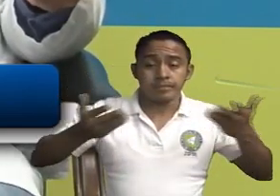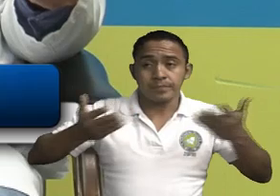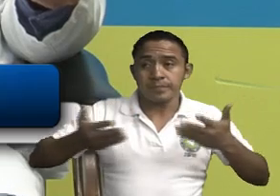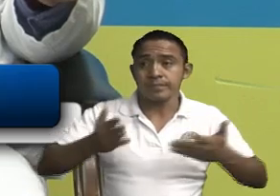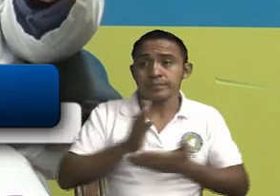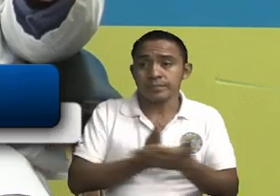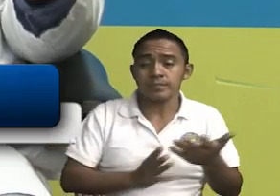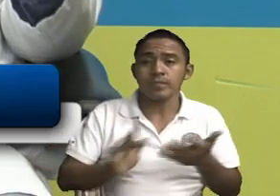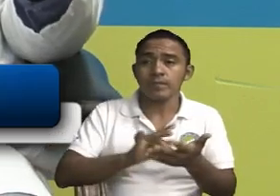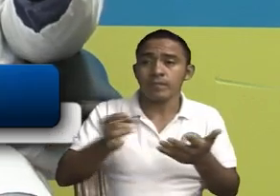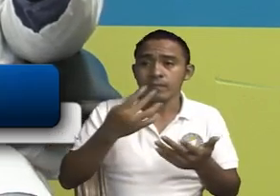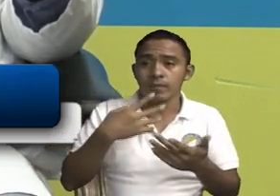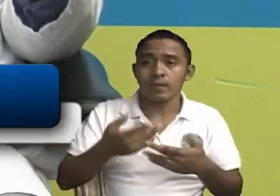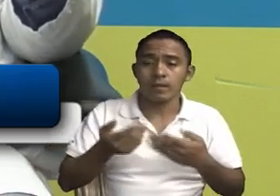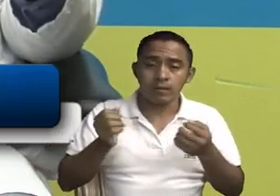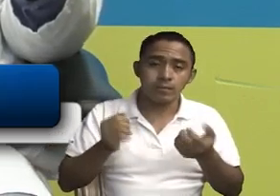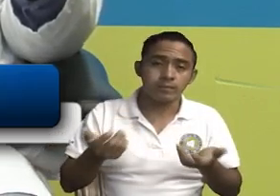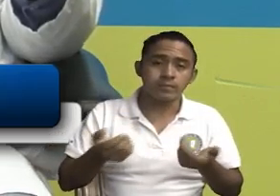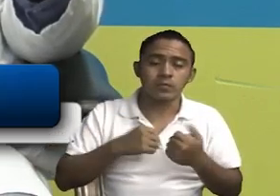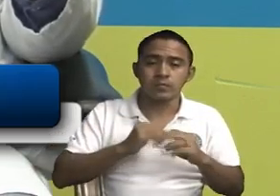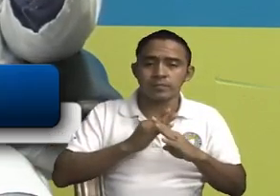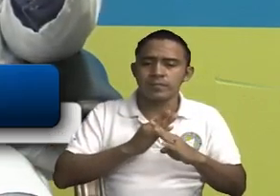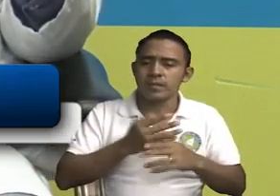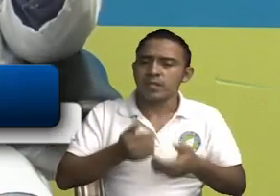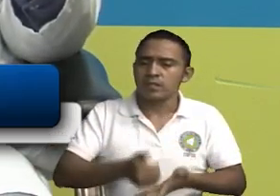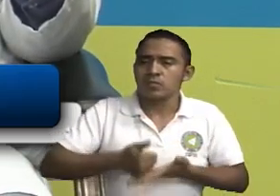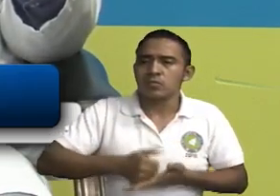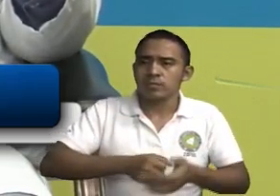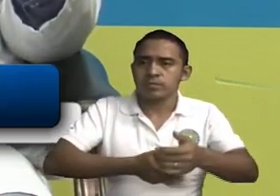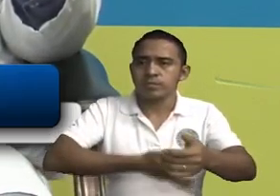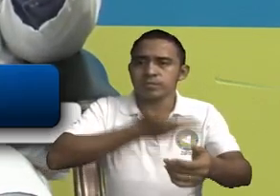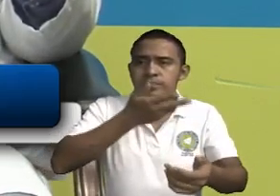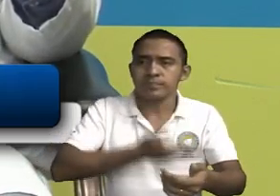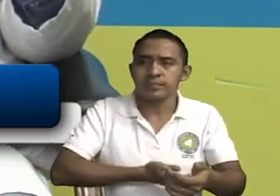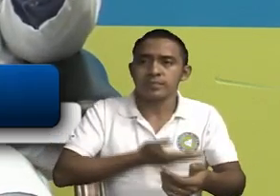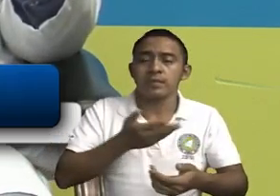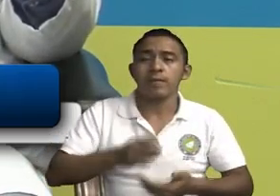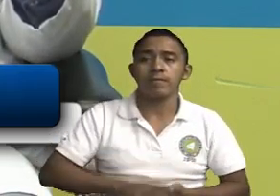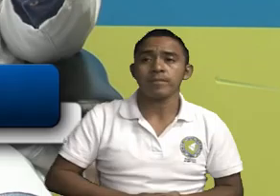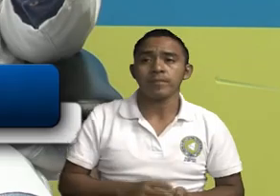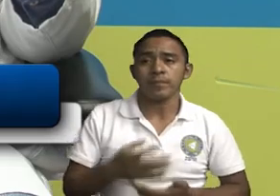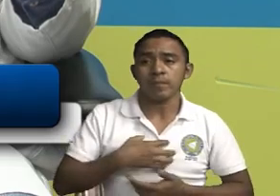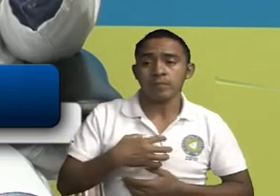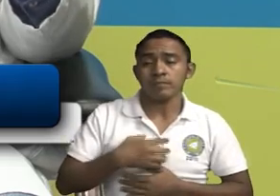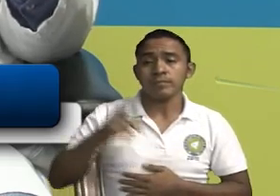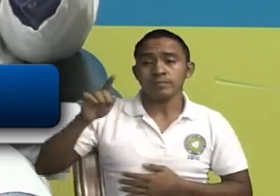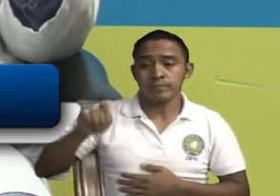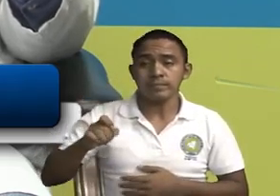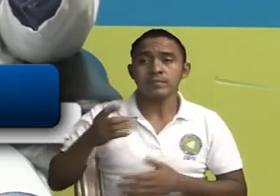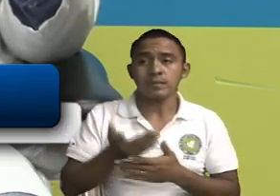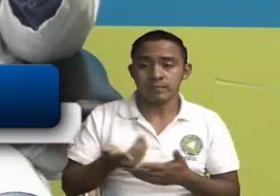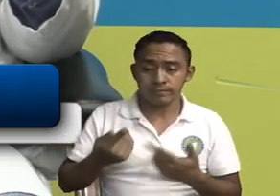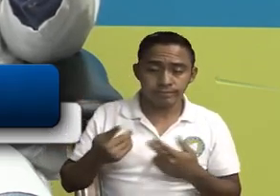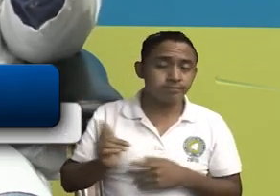hay medicamentos antihipertensivos, ¿verdad?, que las menos reacciones adversas que tienen es con la potencia sexual, pero la